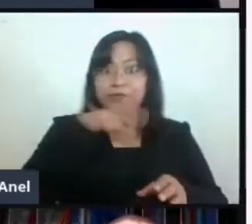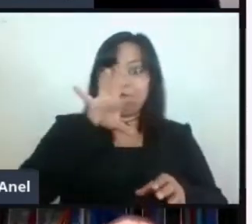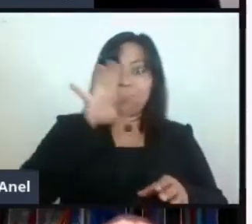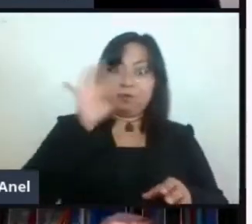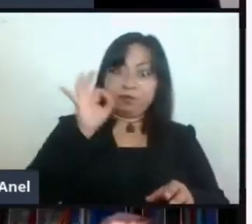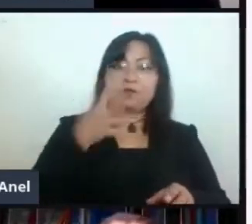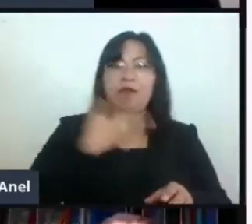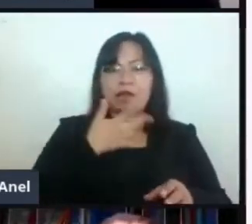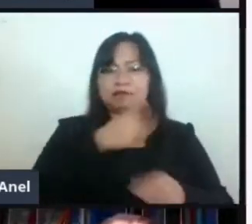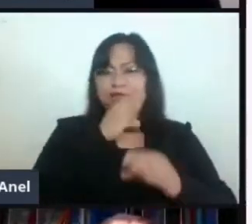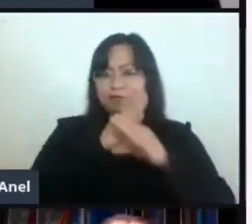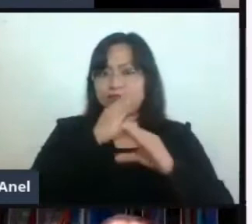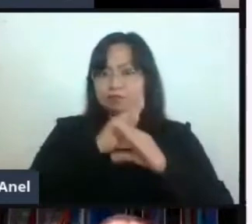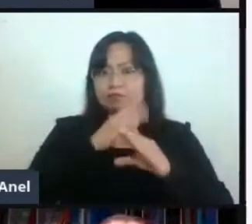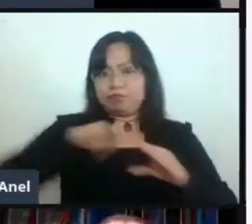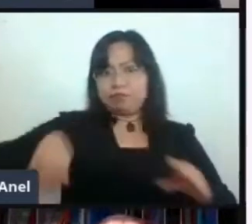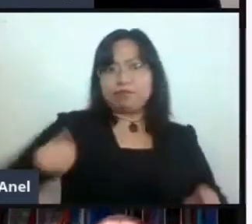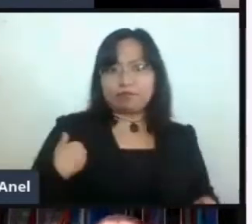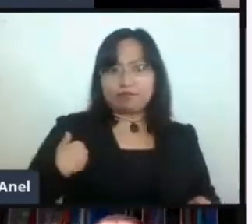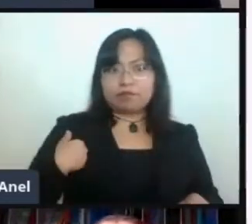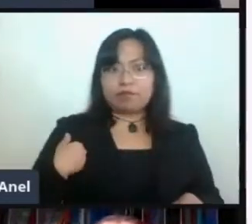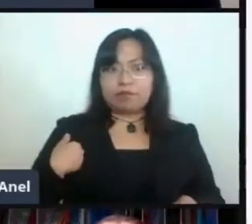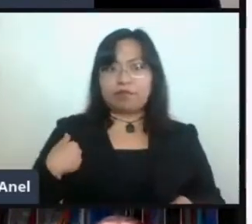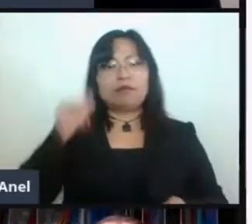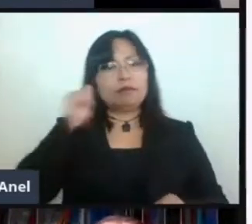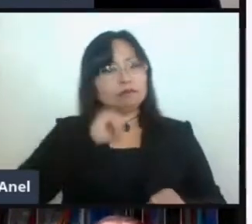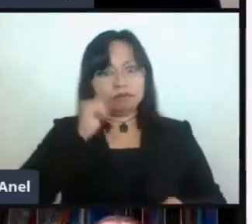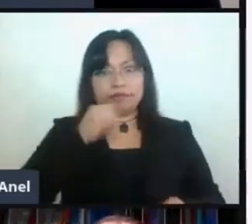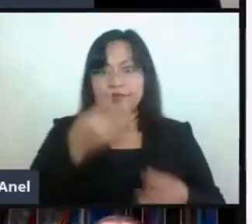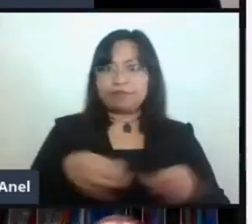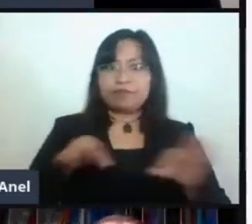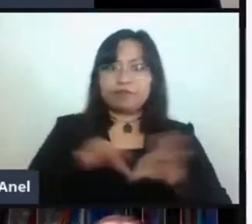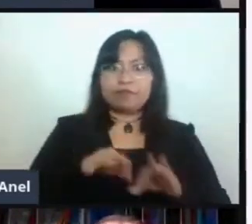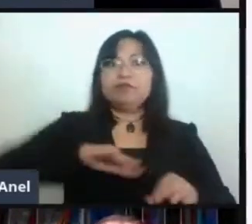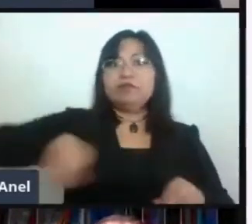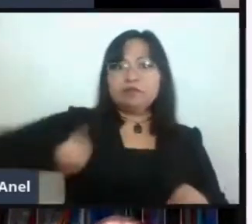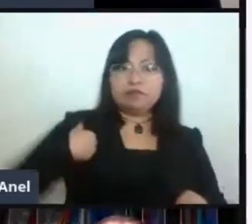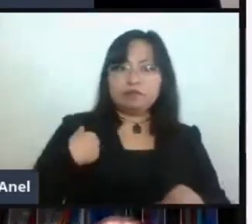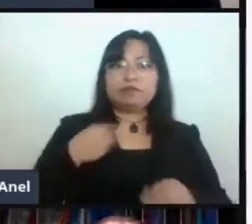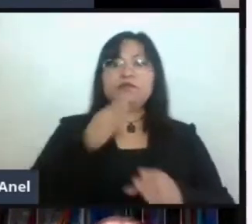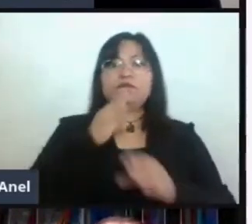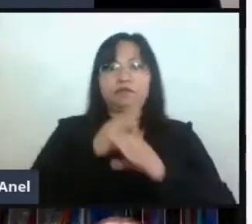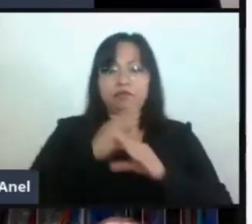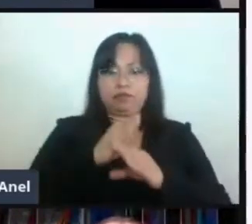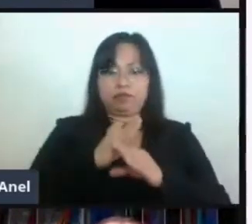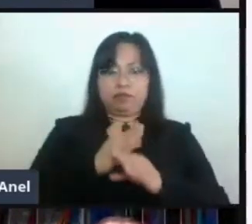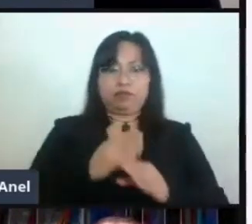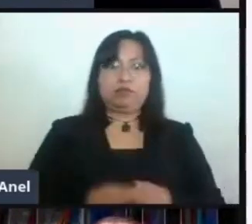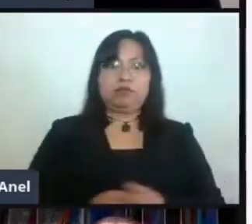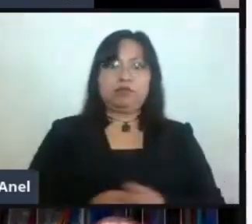recomendable siempre, siempre, pues es que pongamos imágenes que hayamos nosotros